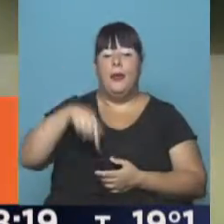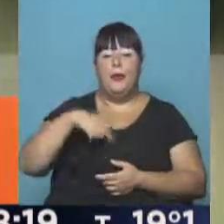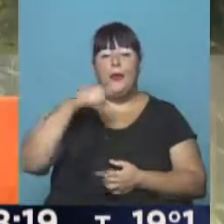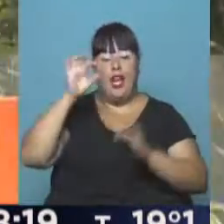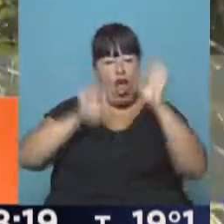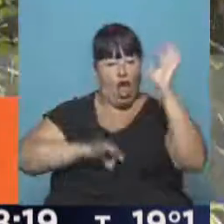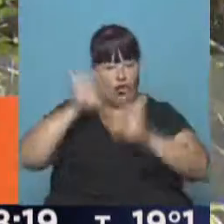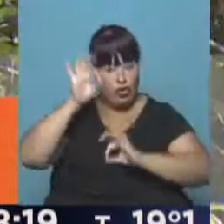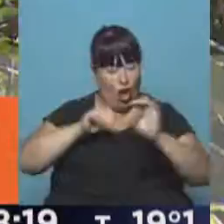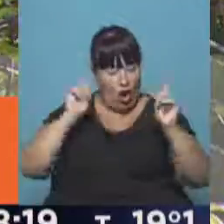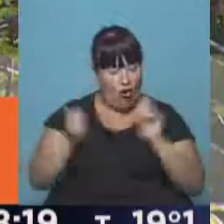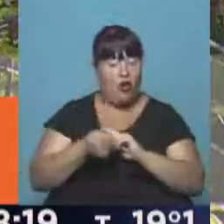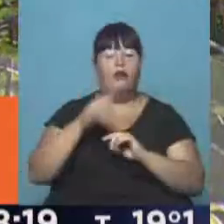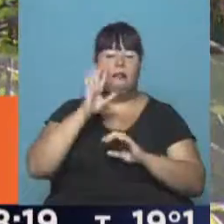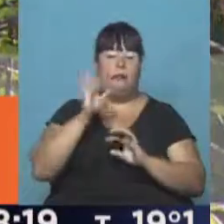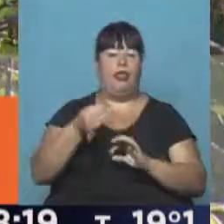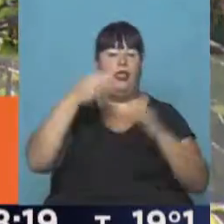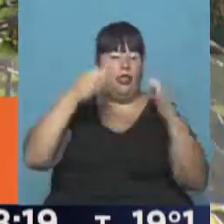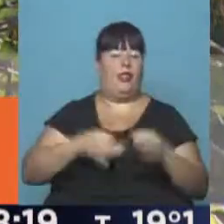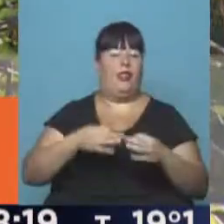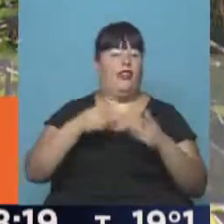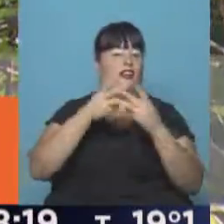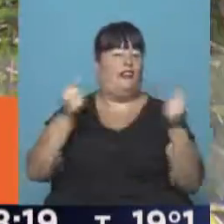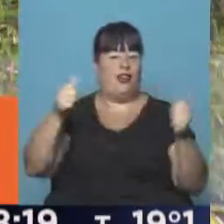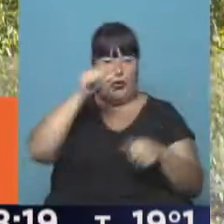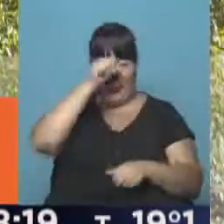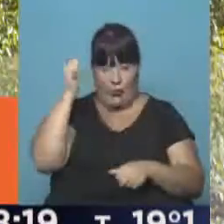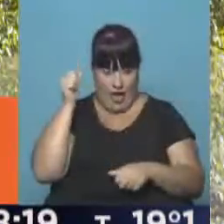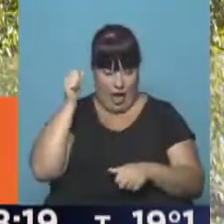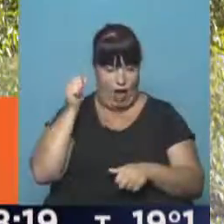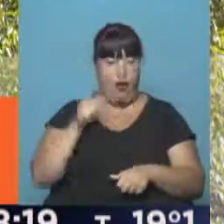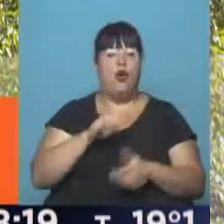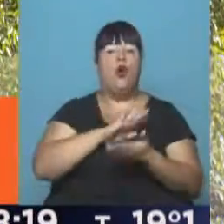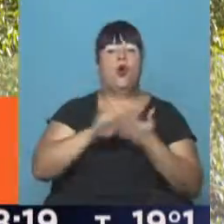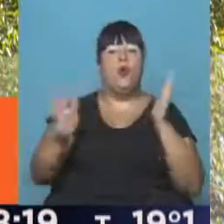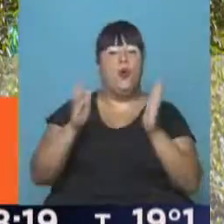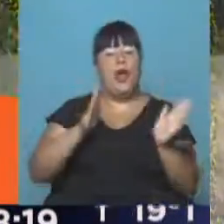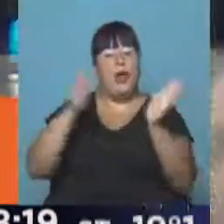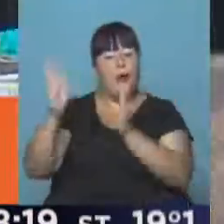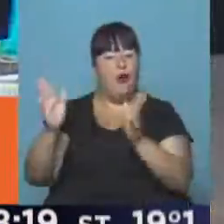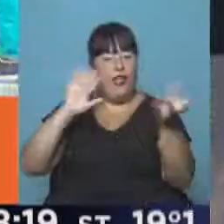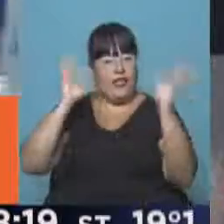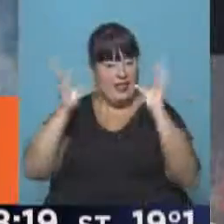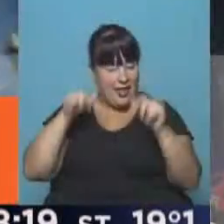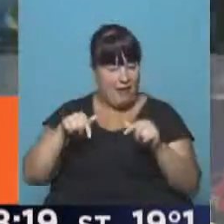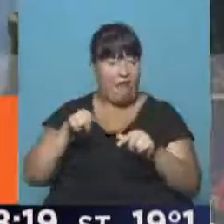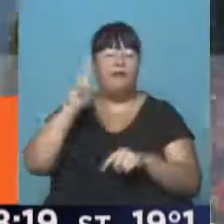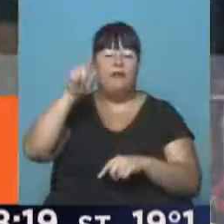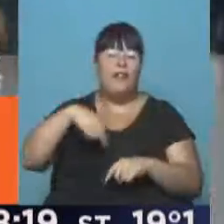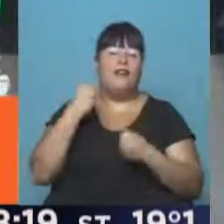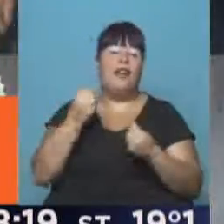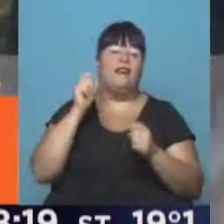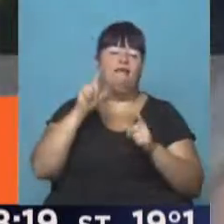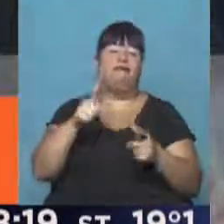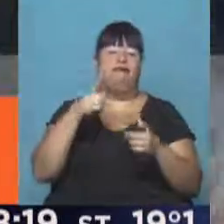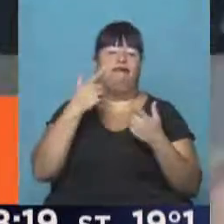equinoccio otoñal se marca la definitiva despedida del verano. La nueva estación astronómica trae consigo las